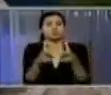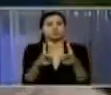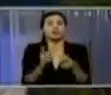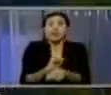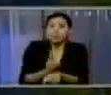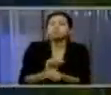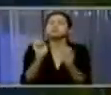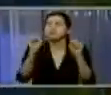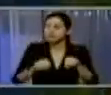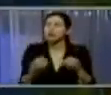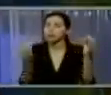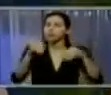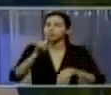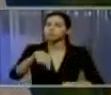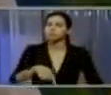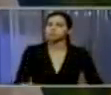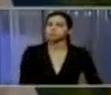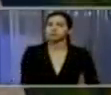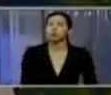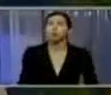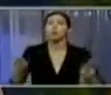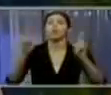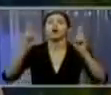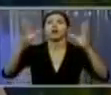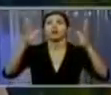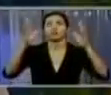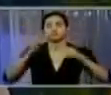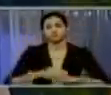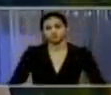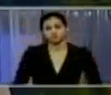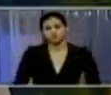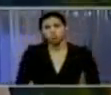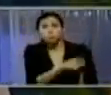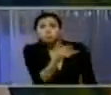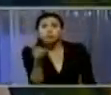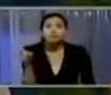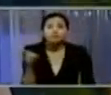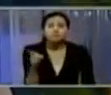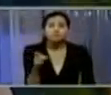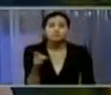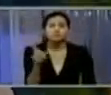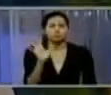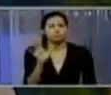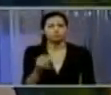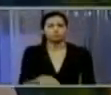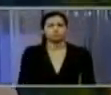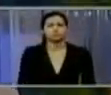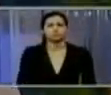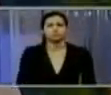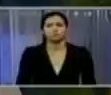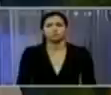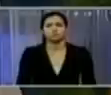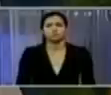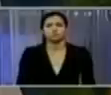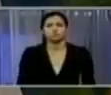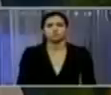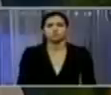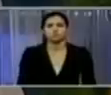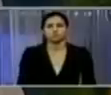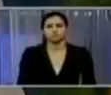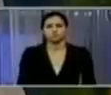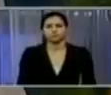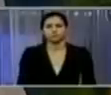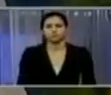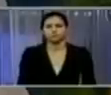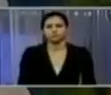acuerdo. Ojalá ustedes le hubieran dado el beneplácito a quien yo